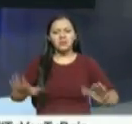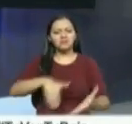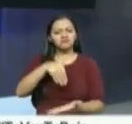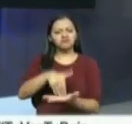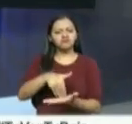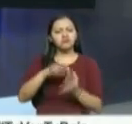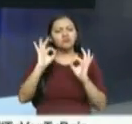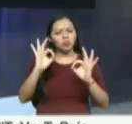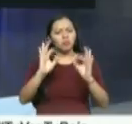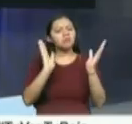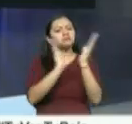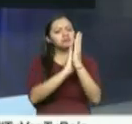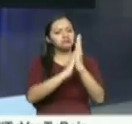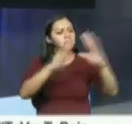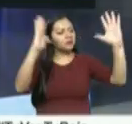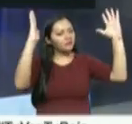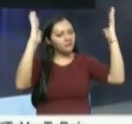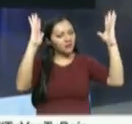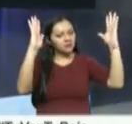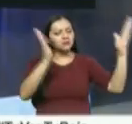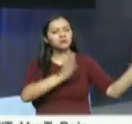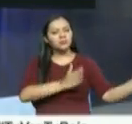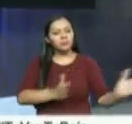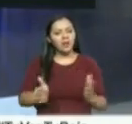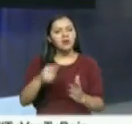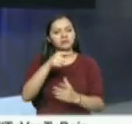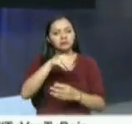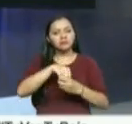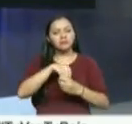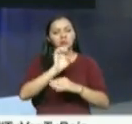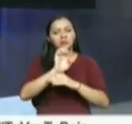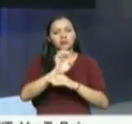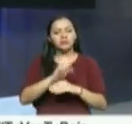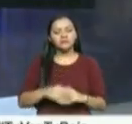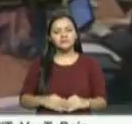las acertadas políticas públicas implementadas por el mandatario ecuatoriano.